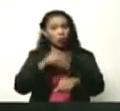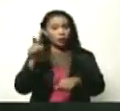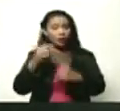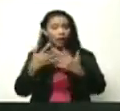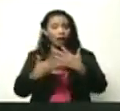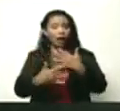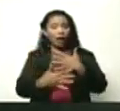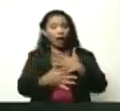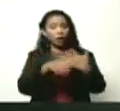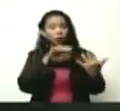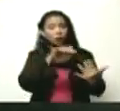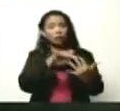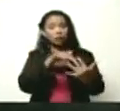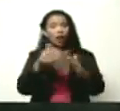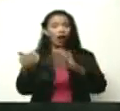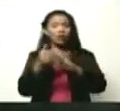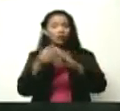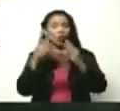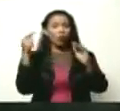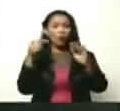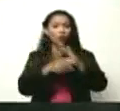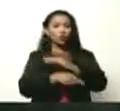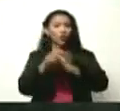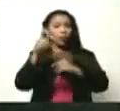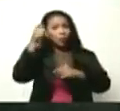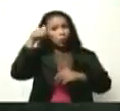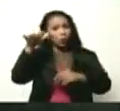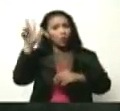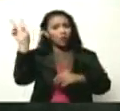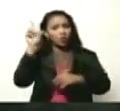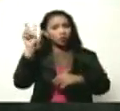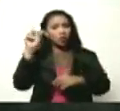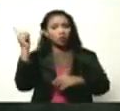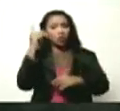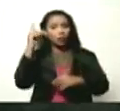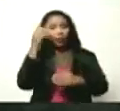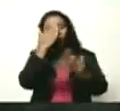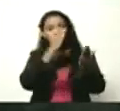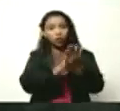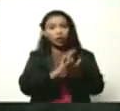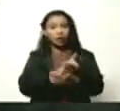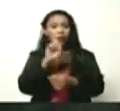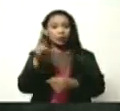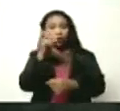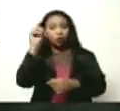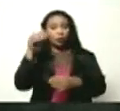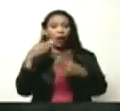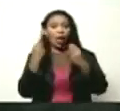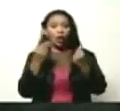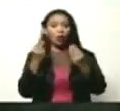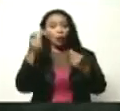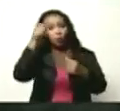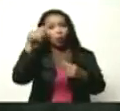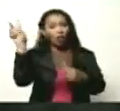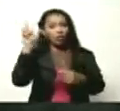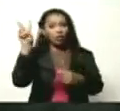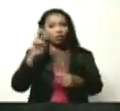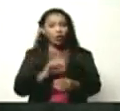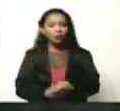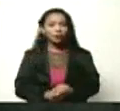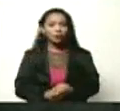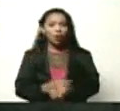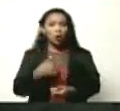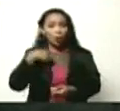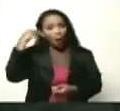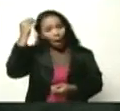tan dolorosa y afectó tan profundamente también el pueblo de Venezuela, no solamente las fronteras, sino la economía del pueblo de Venezuela, yo